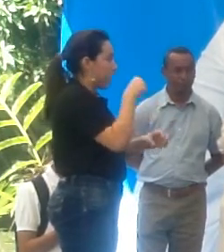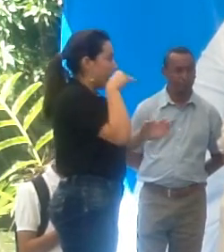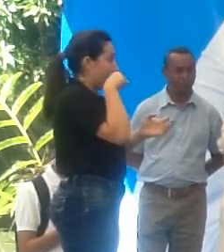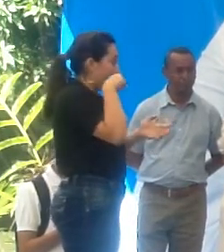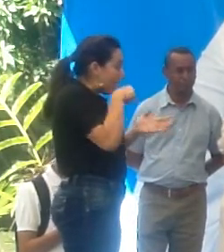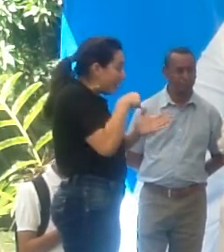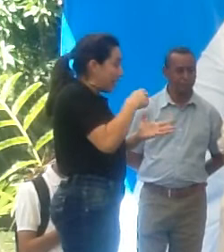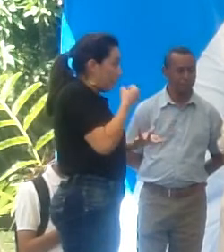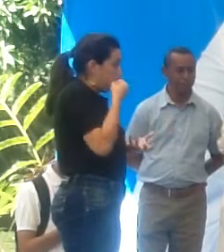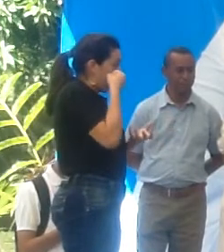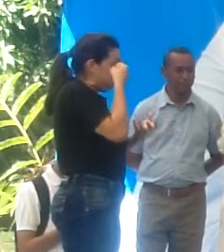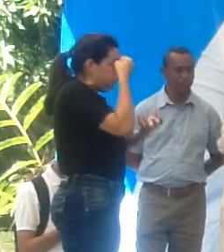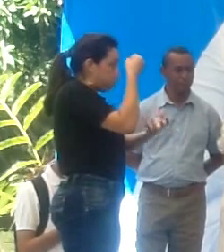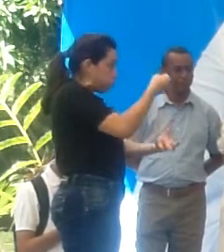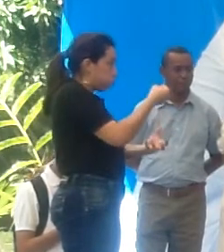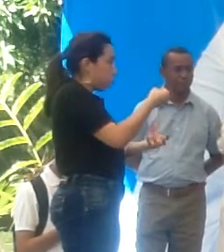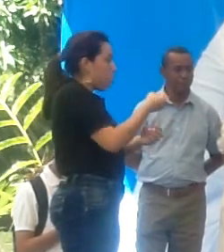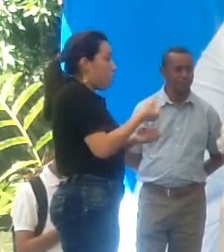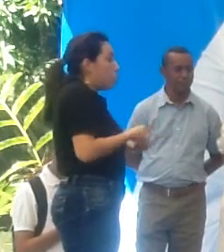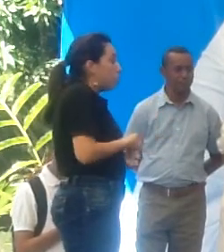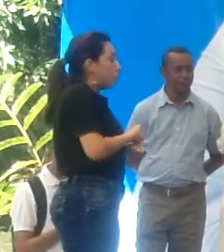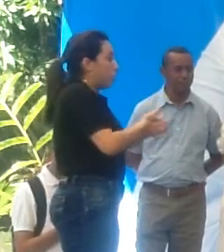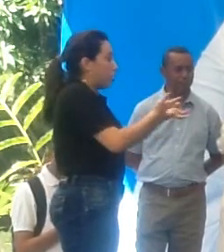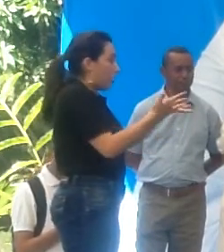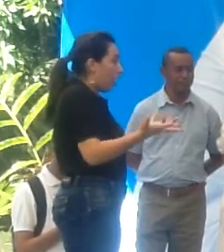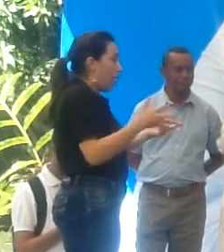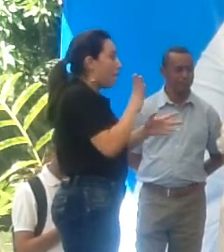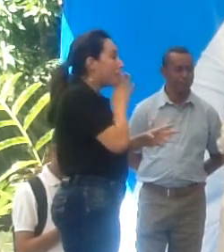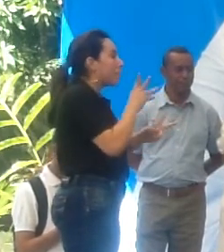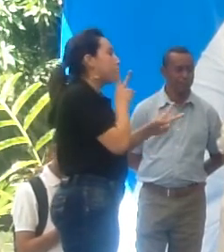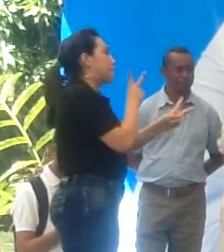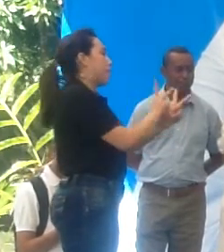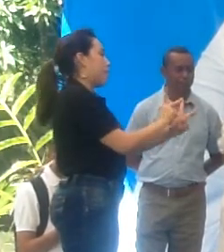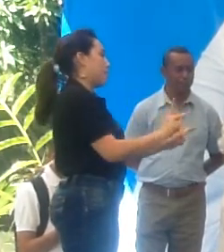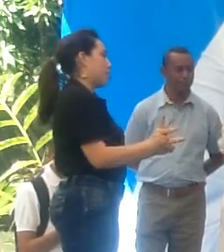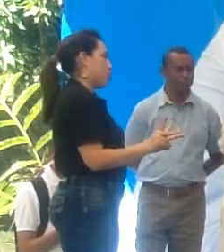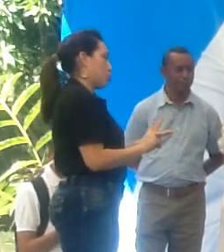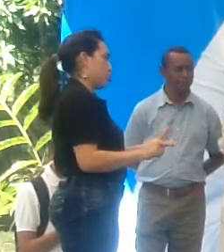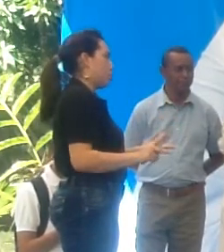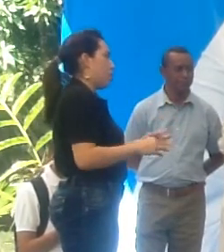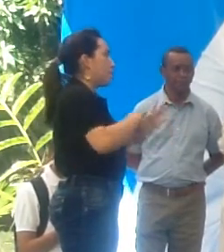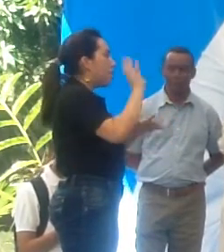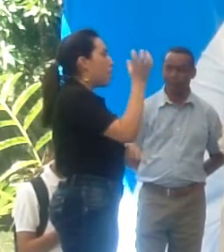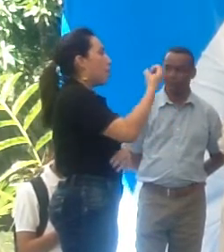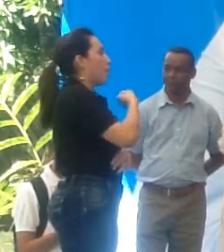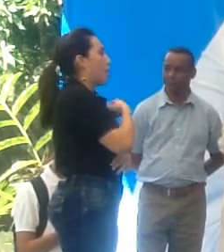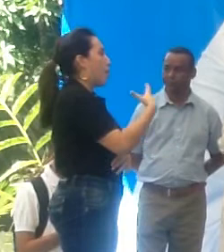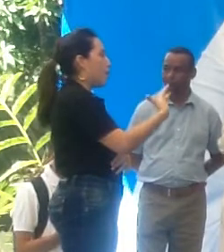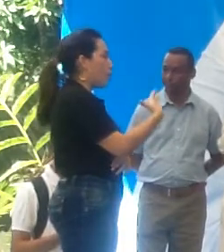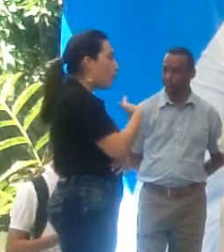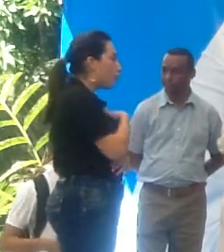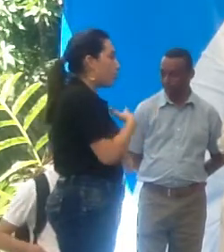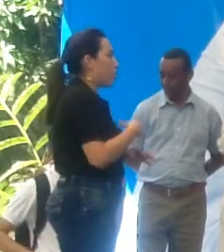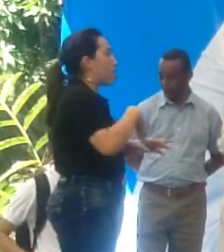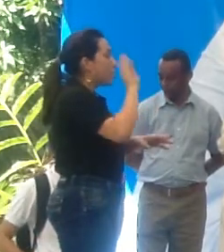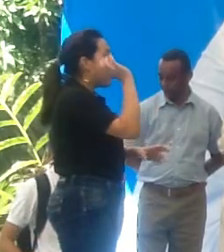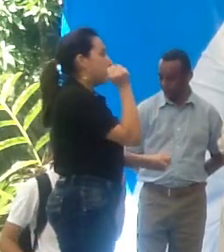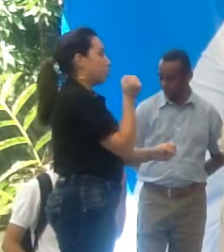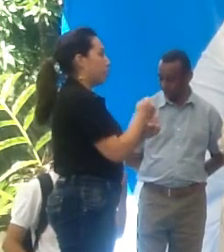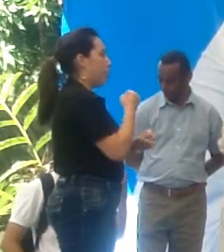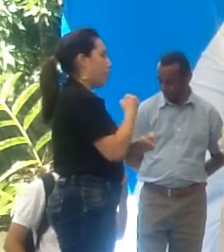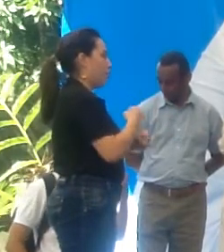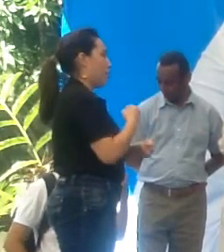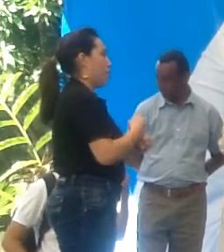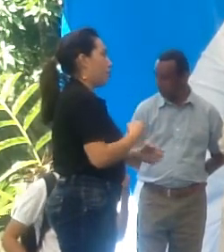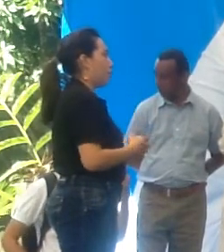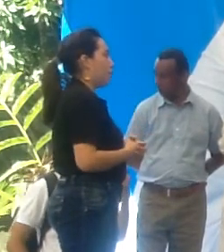inversiones redundarán en beneficio de los ciudadanos, generando más oportunidades, generando más empleos